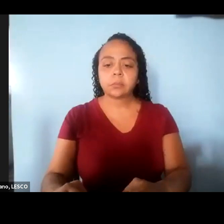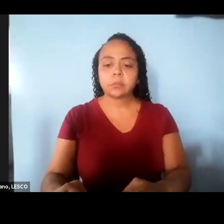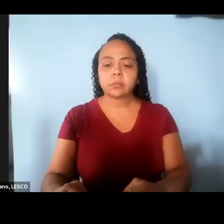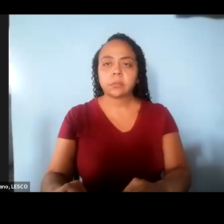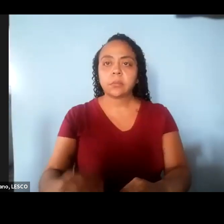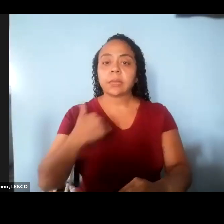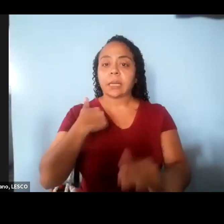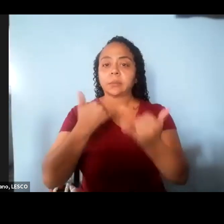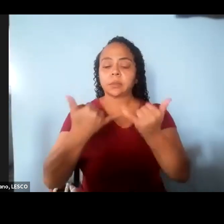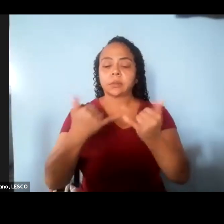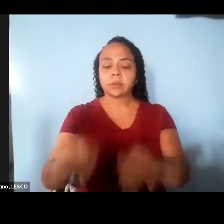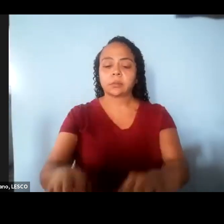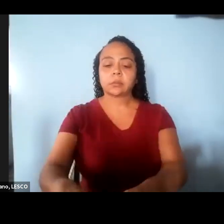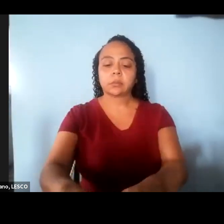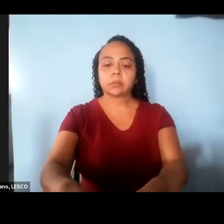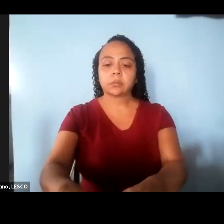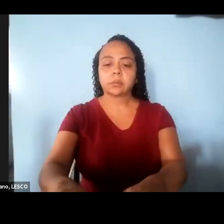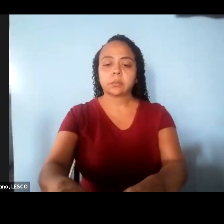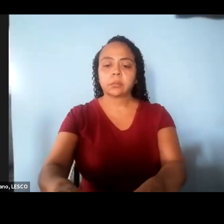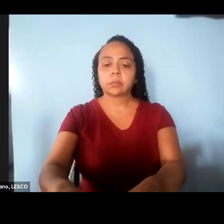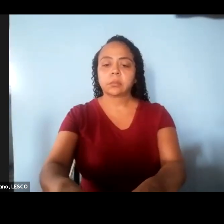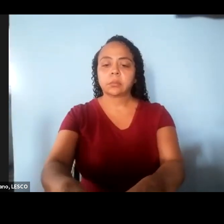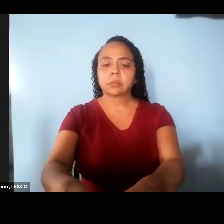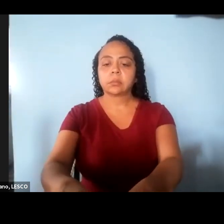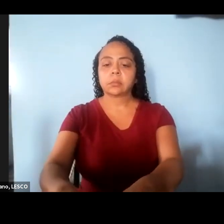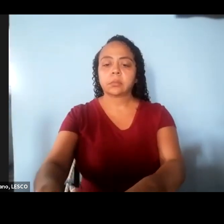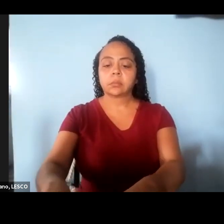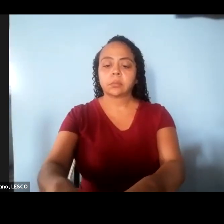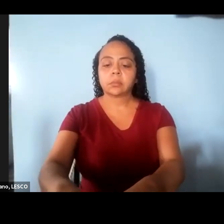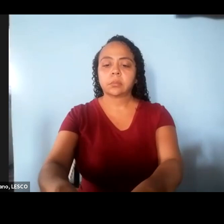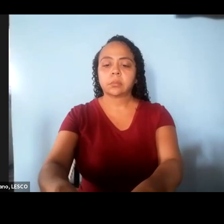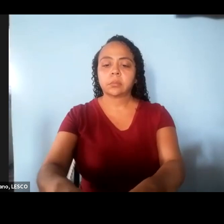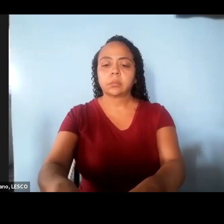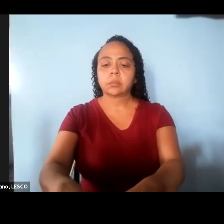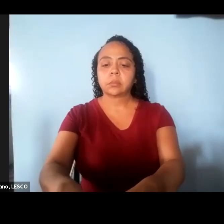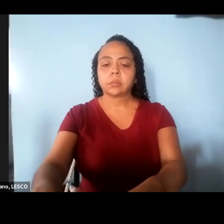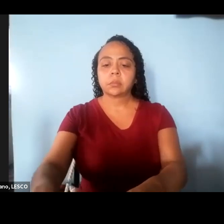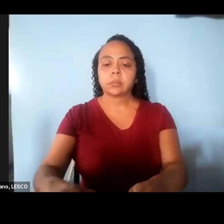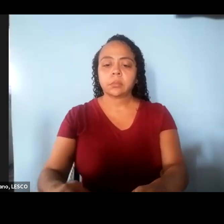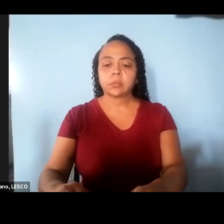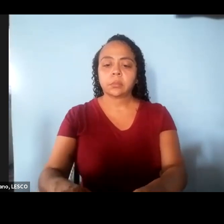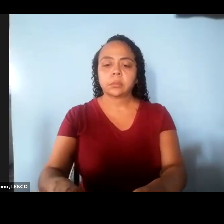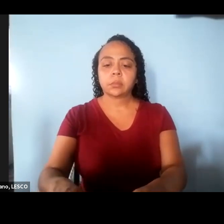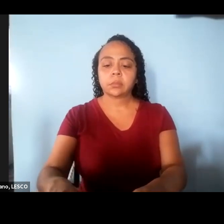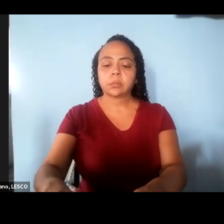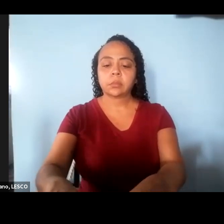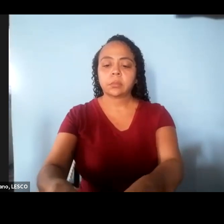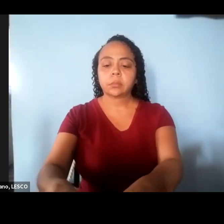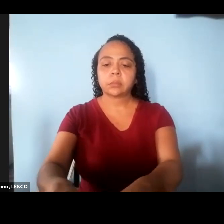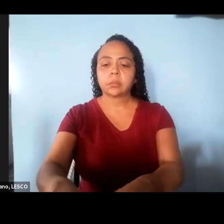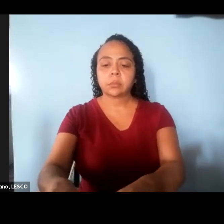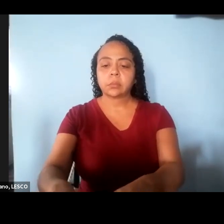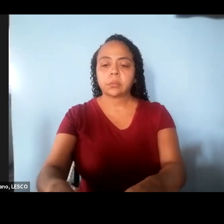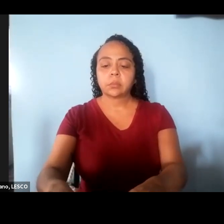día es que las alianzas público-privadas que la participación de la empresa privada no solamente la vinculamos a los